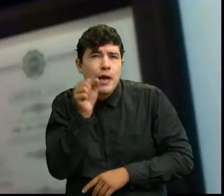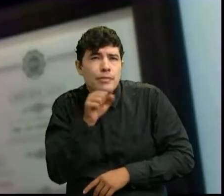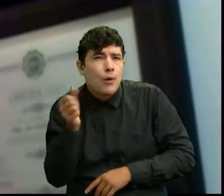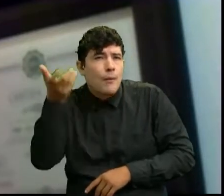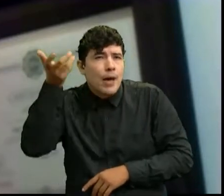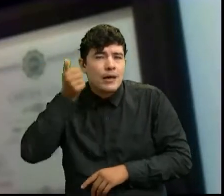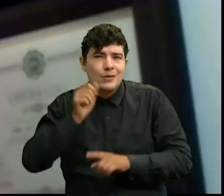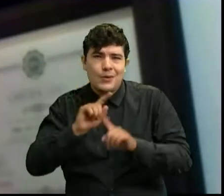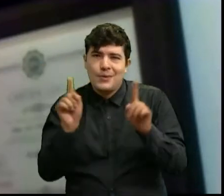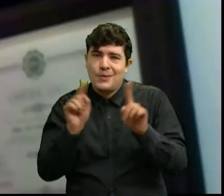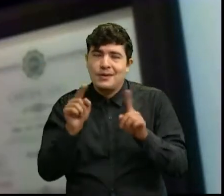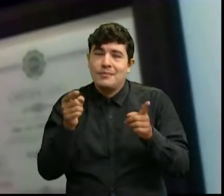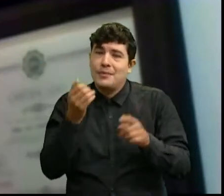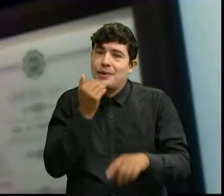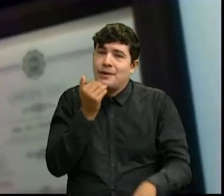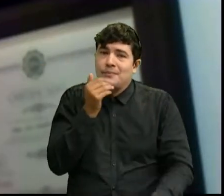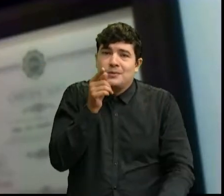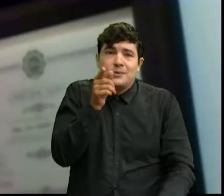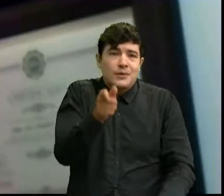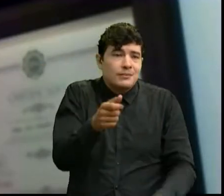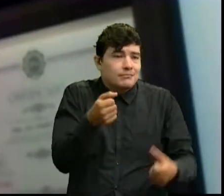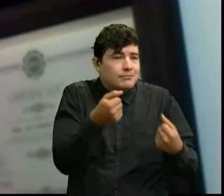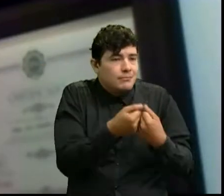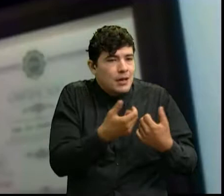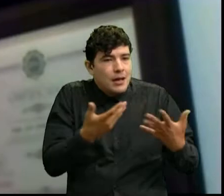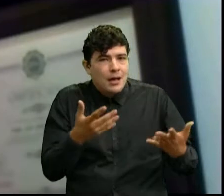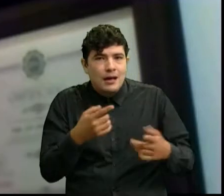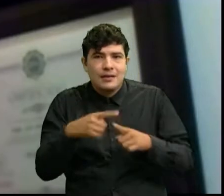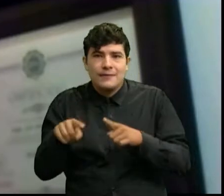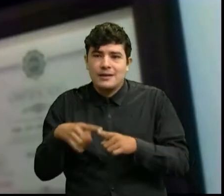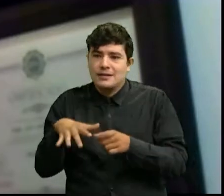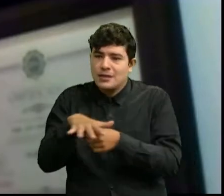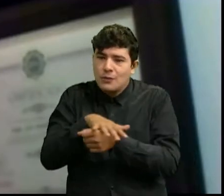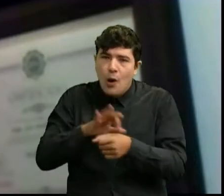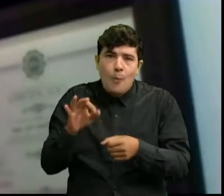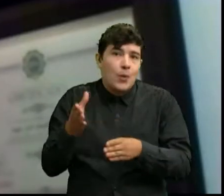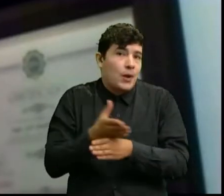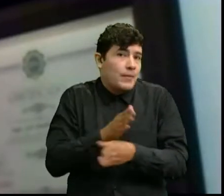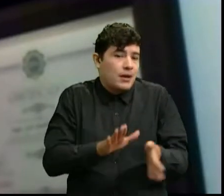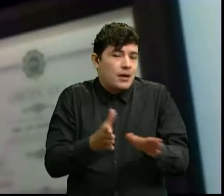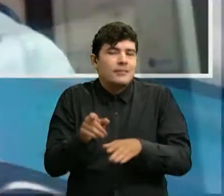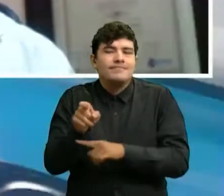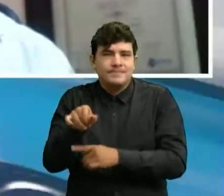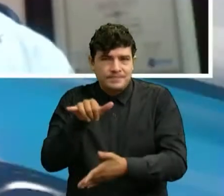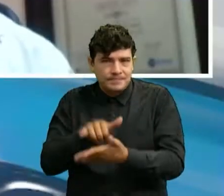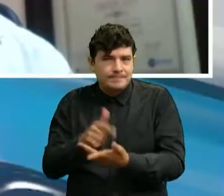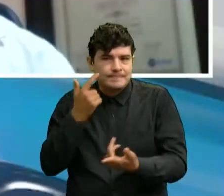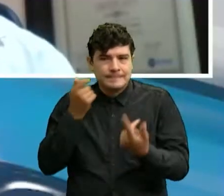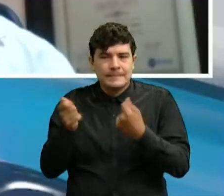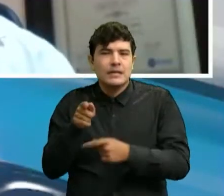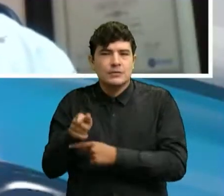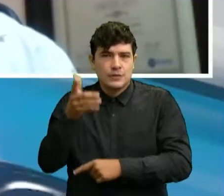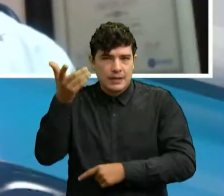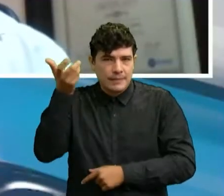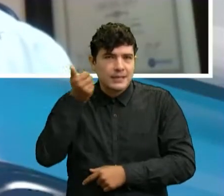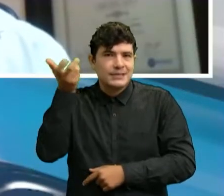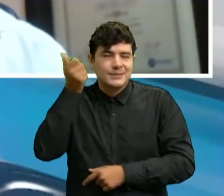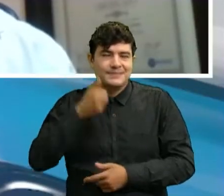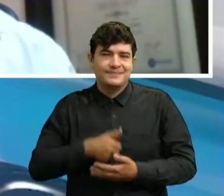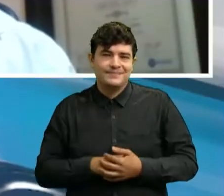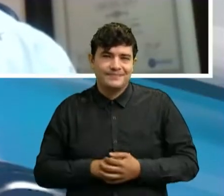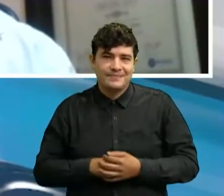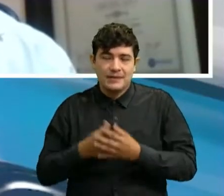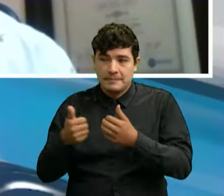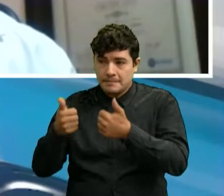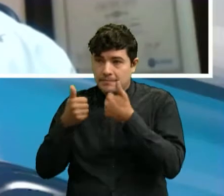presente una contingencia derivada de la invalidez o de la muerte. Muy bien, continuamos con más mensajes y llamadas que